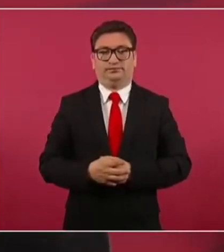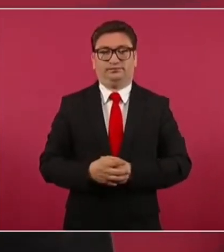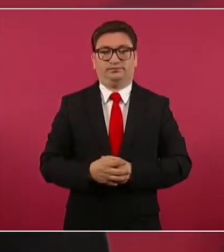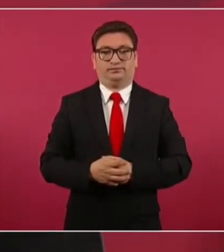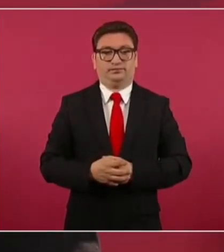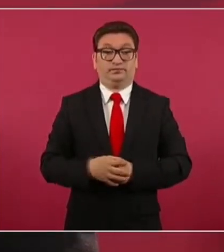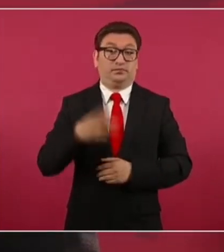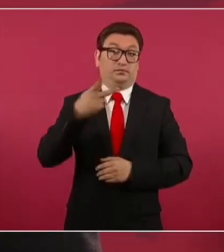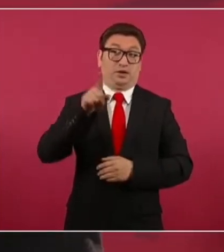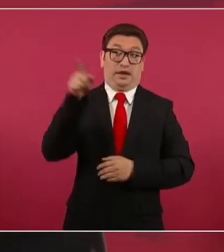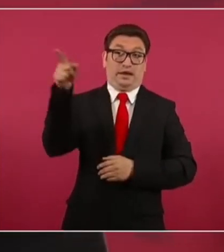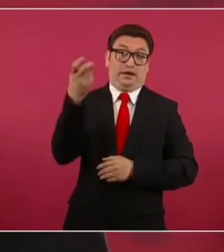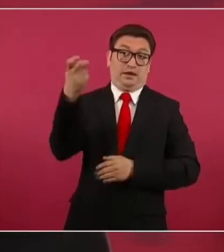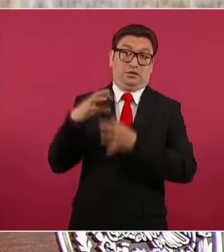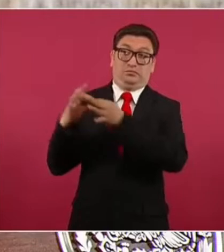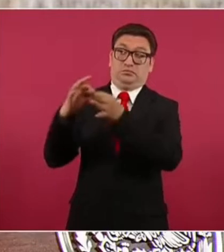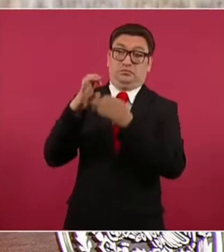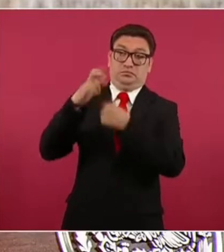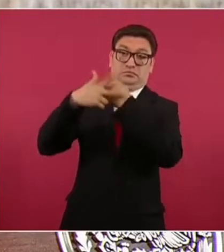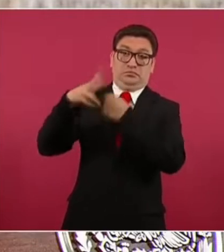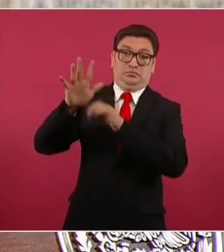Pero ahí está la Unión Europea,